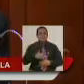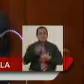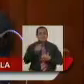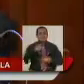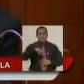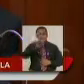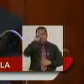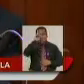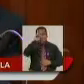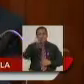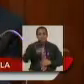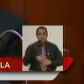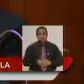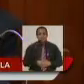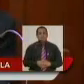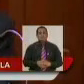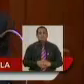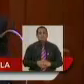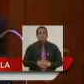país.